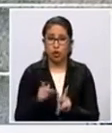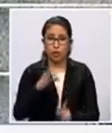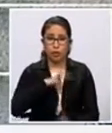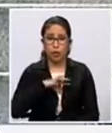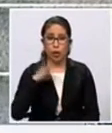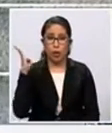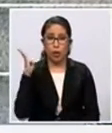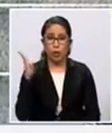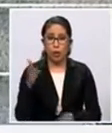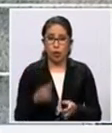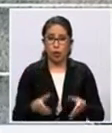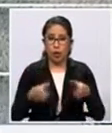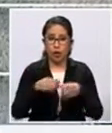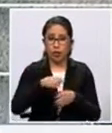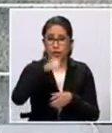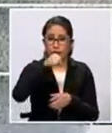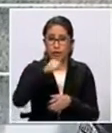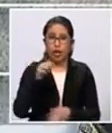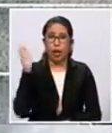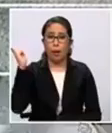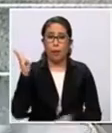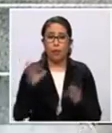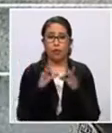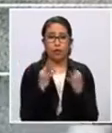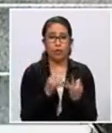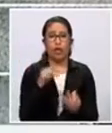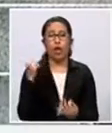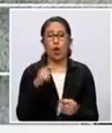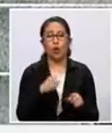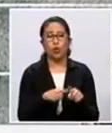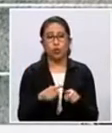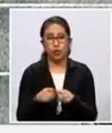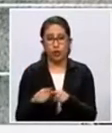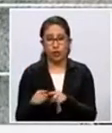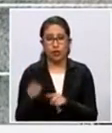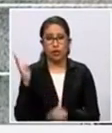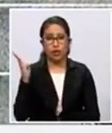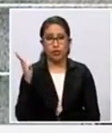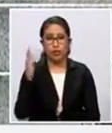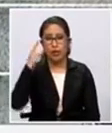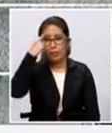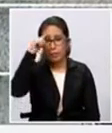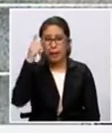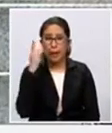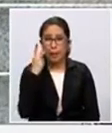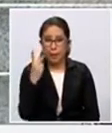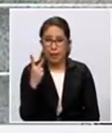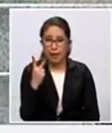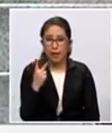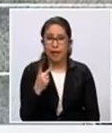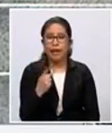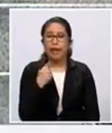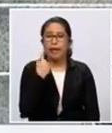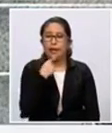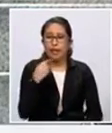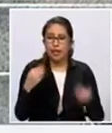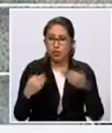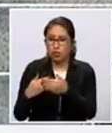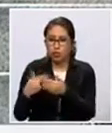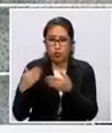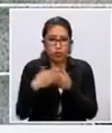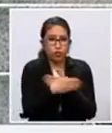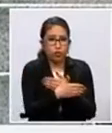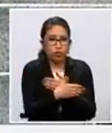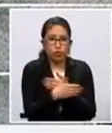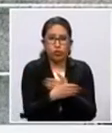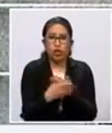bono familia y los otros bonos también, para ver los saldos que tenemos y qué personas, cruzado con el CEGIP,